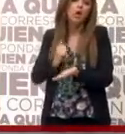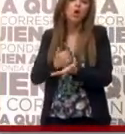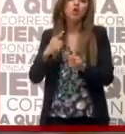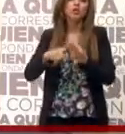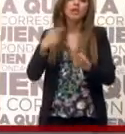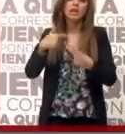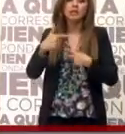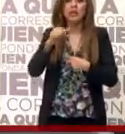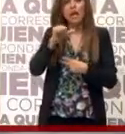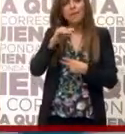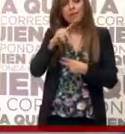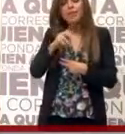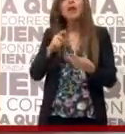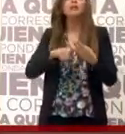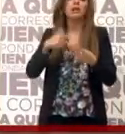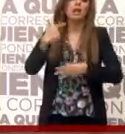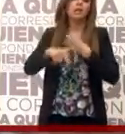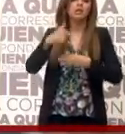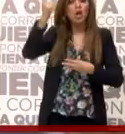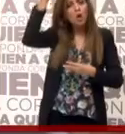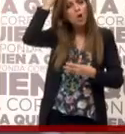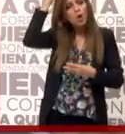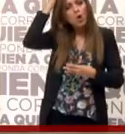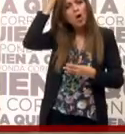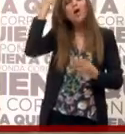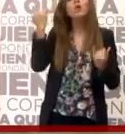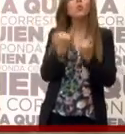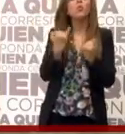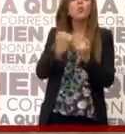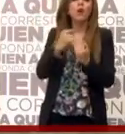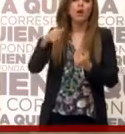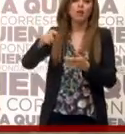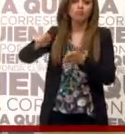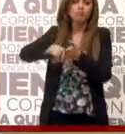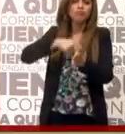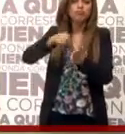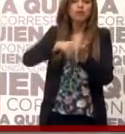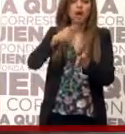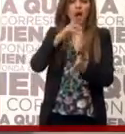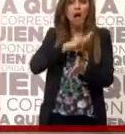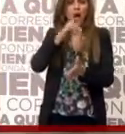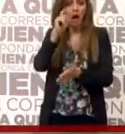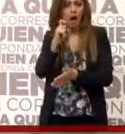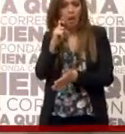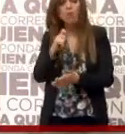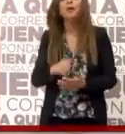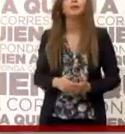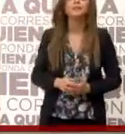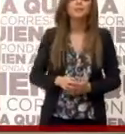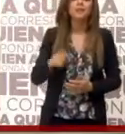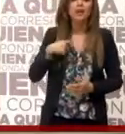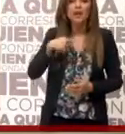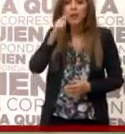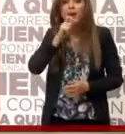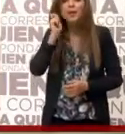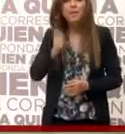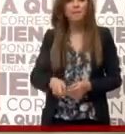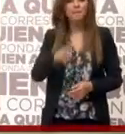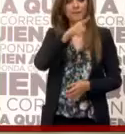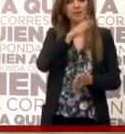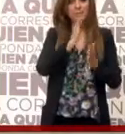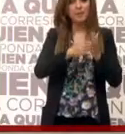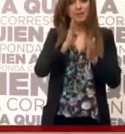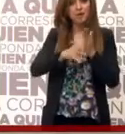almendras, leche de coco y también las nieves que están hechas a base de agua. Tienen unos sabores alucinantes como el de pepino con